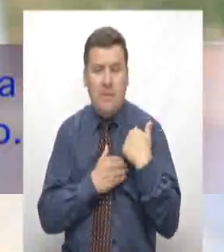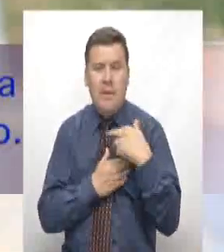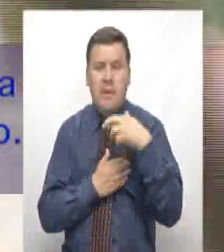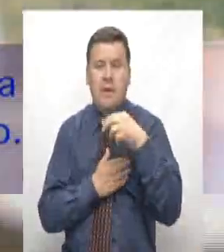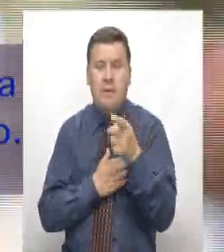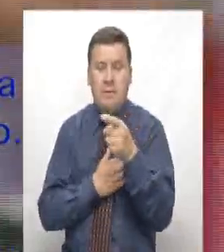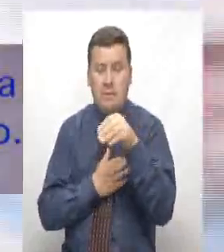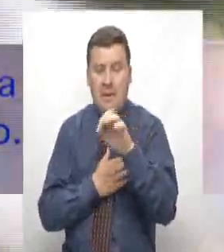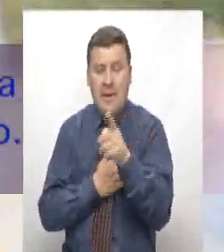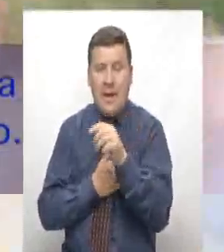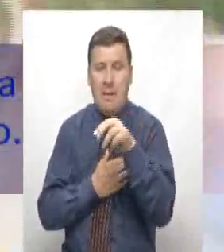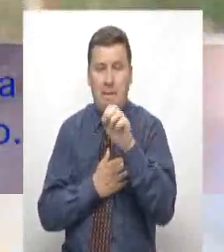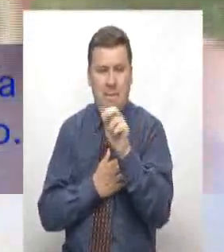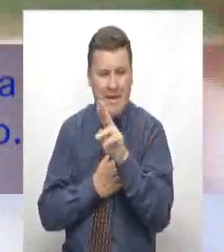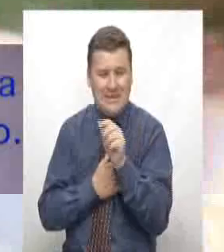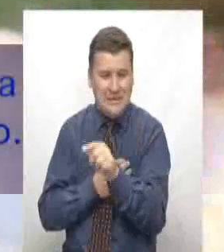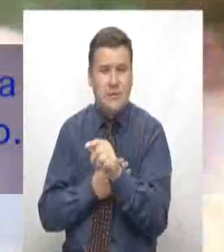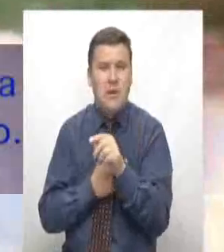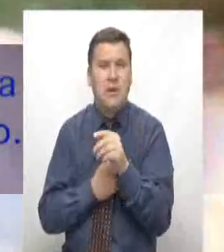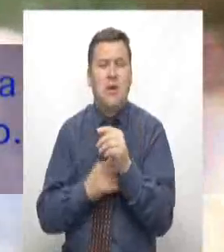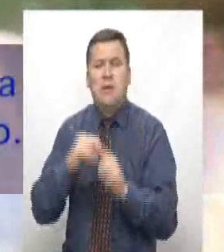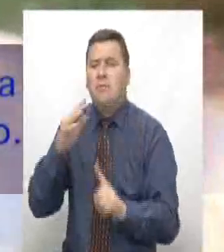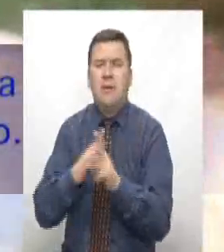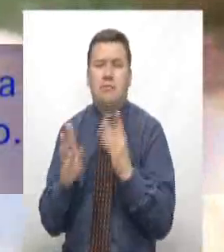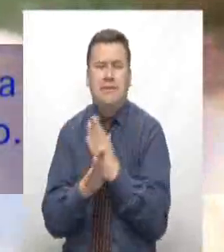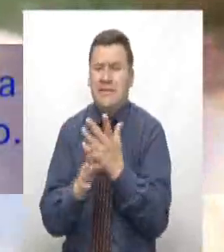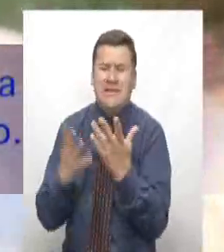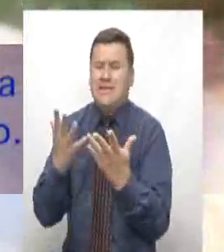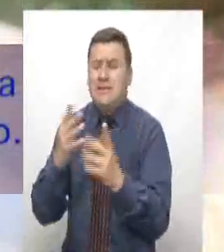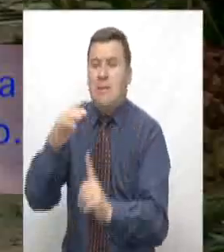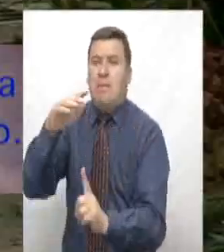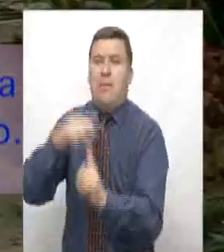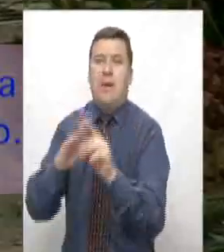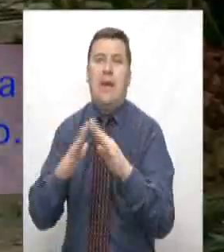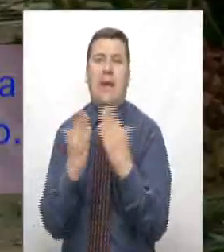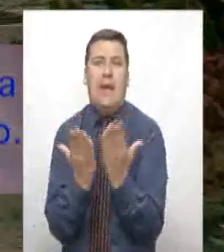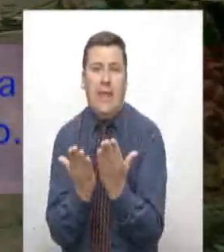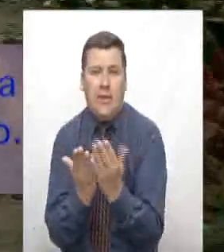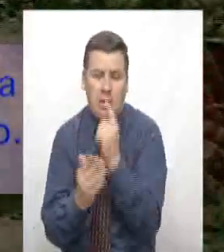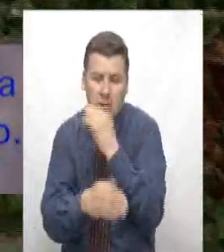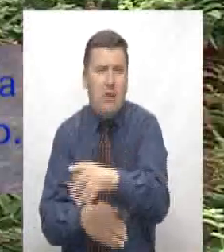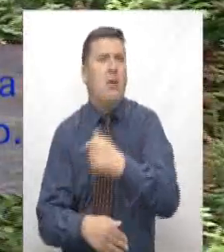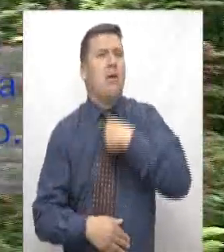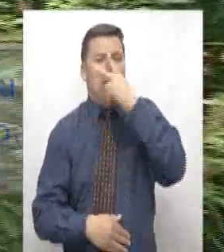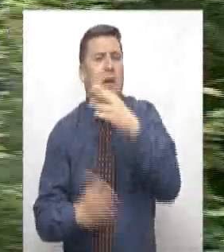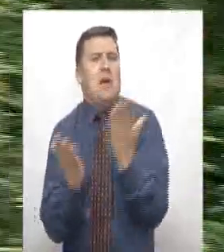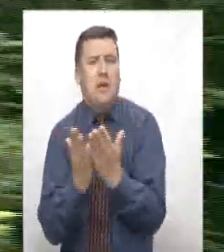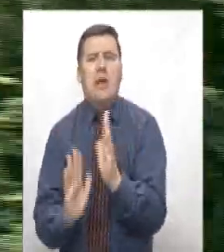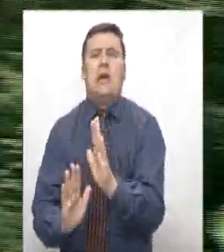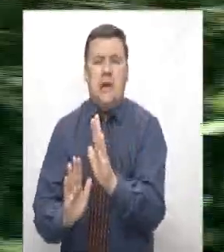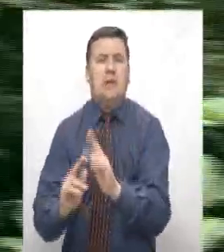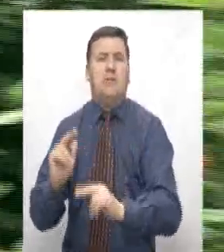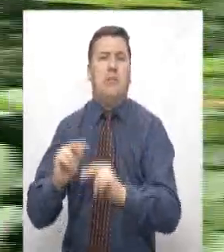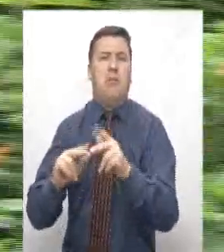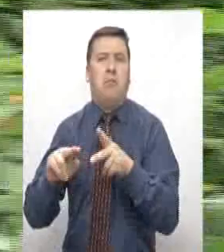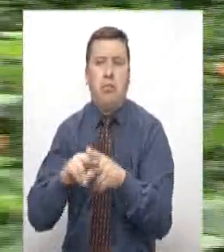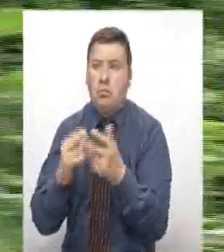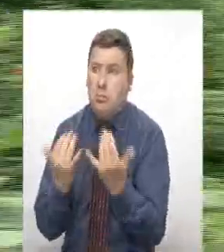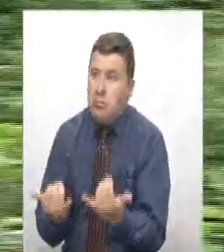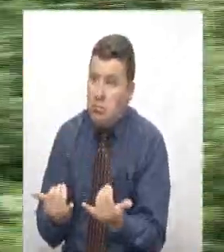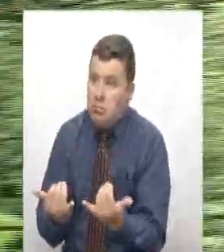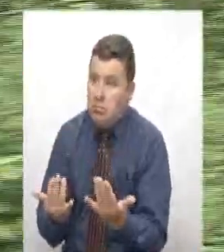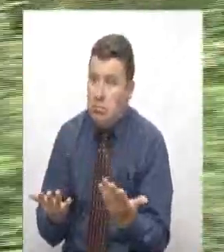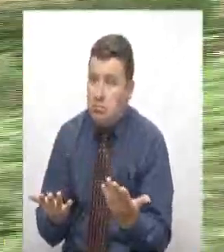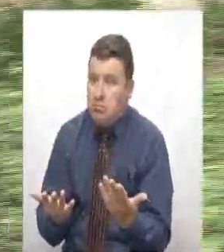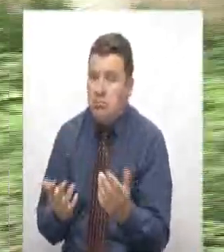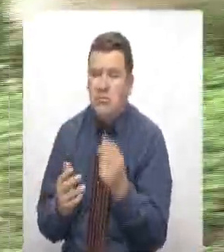Megapaz nació como una solución a uno de sus problemas más apremiantes, la educación de sus hijos. Sin embargo, el megacolegio de